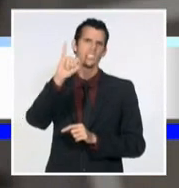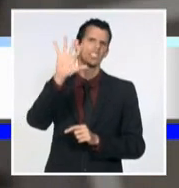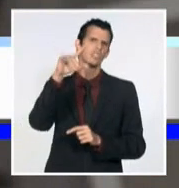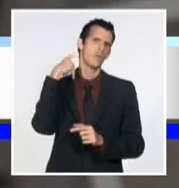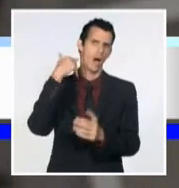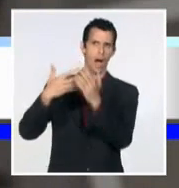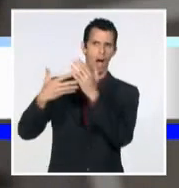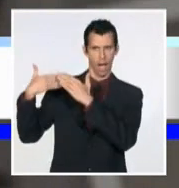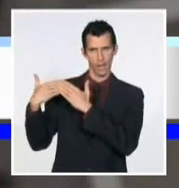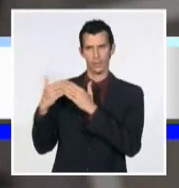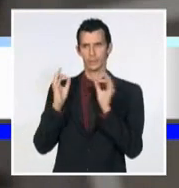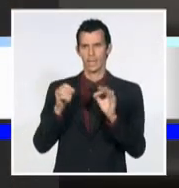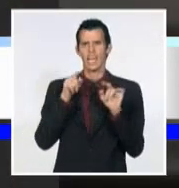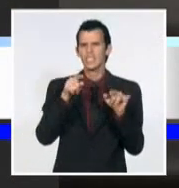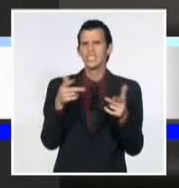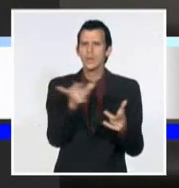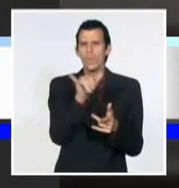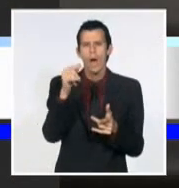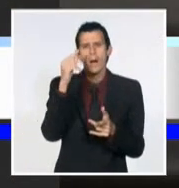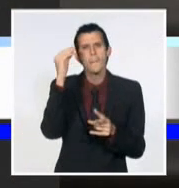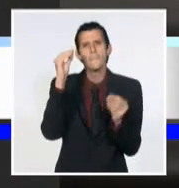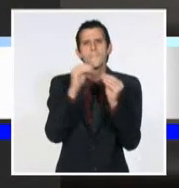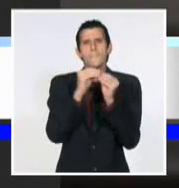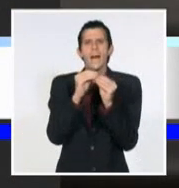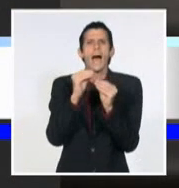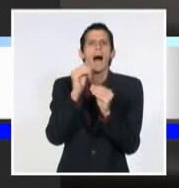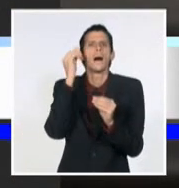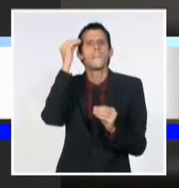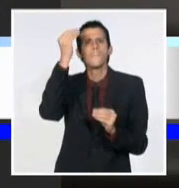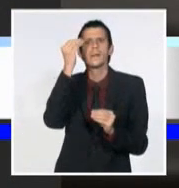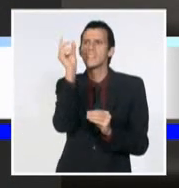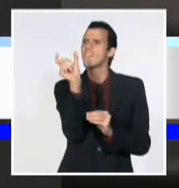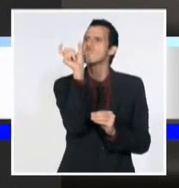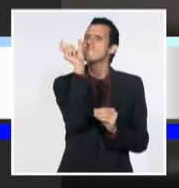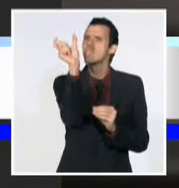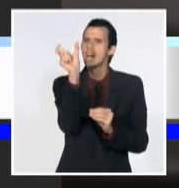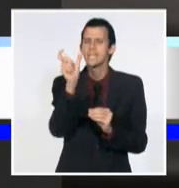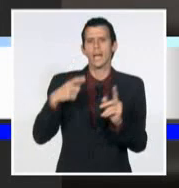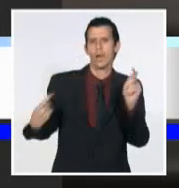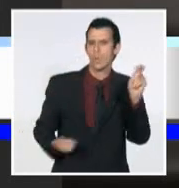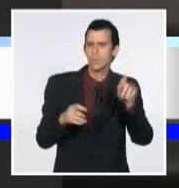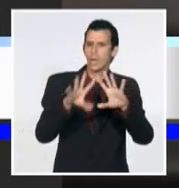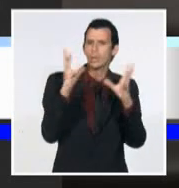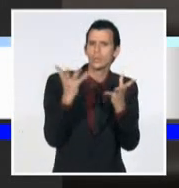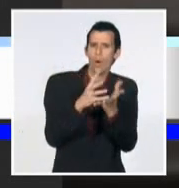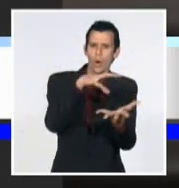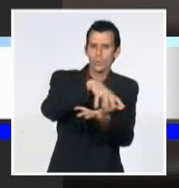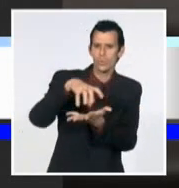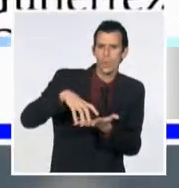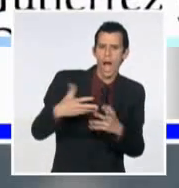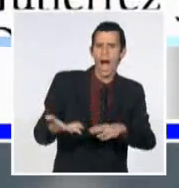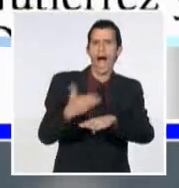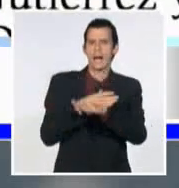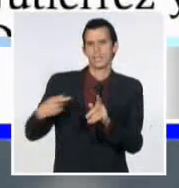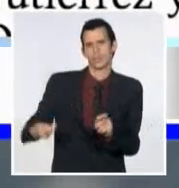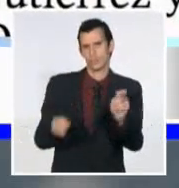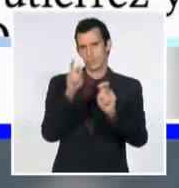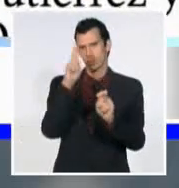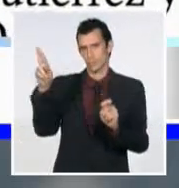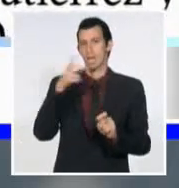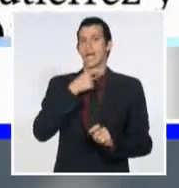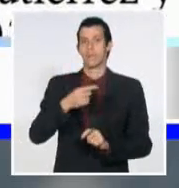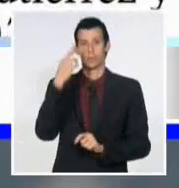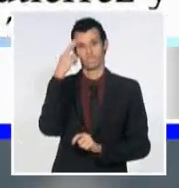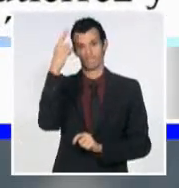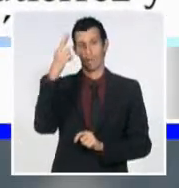el miembro del Buró Político y secretario de Organización del Comité Central del Partido, Roberto Morales Ojeda, evocó a Ángel Machaco Amenjeiras